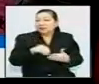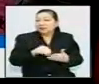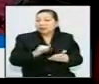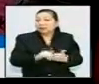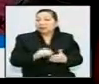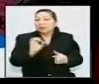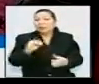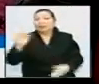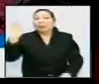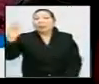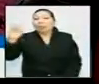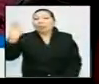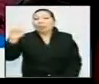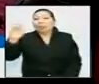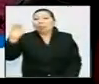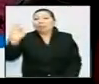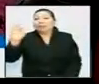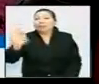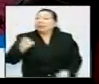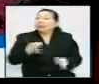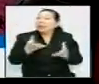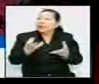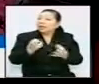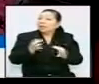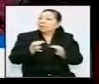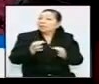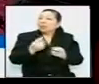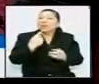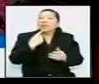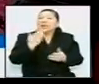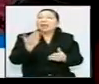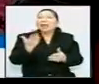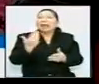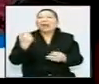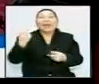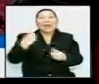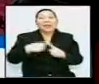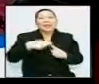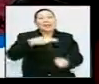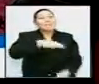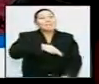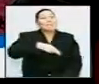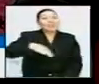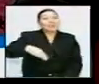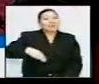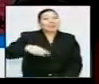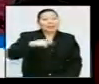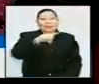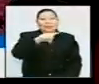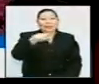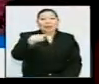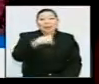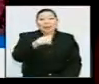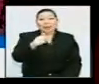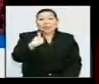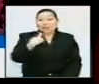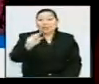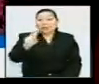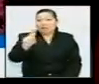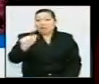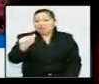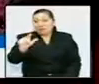implicados, contralor, o sea, quería saber más detalle, Fernando Zavala. Tanta era su insistencia que yo le dije: ¿sabes qué, Fernando? Le dije: